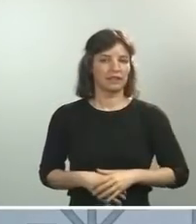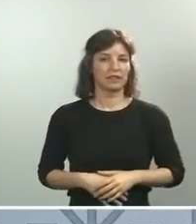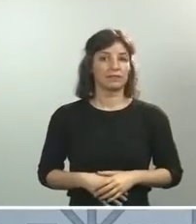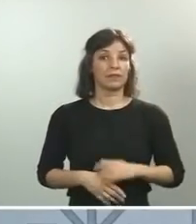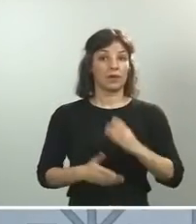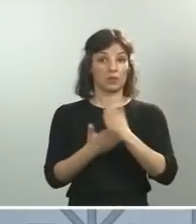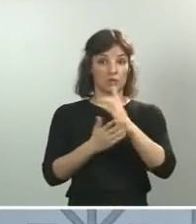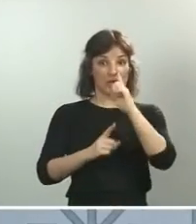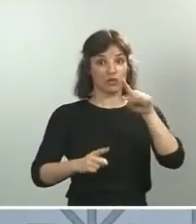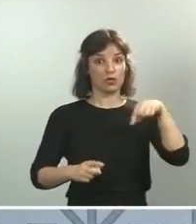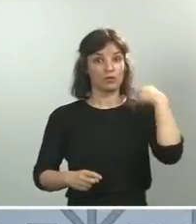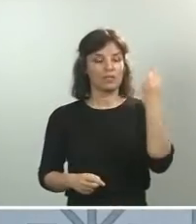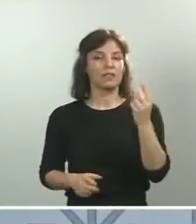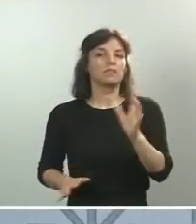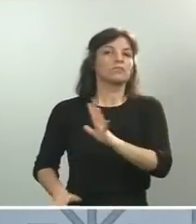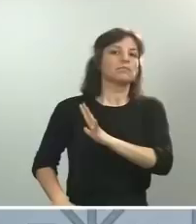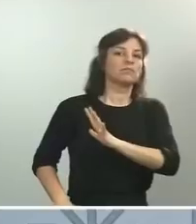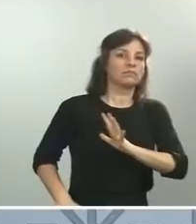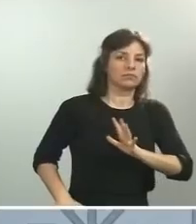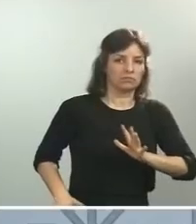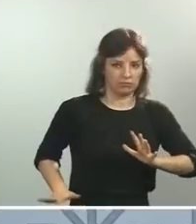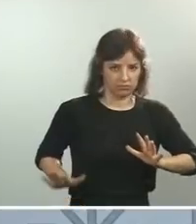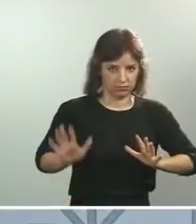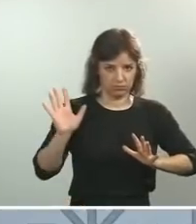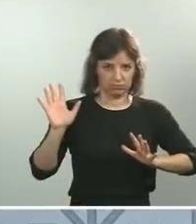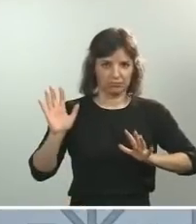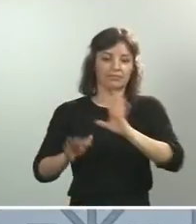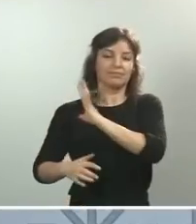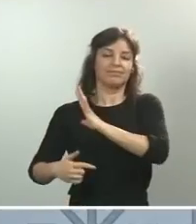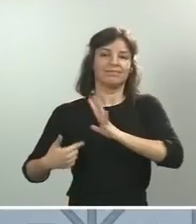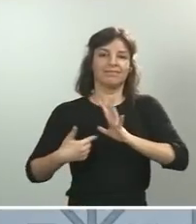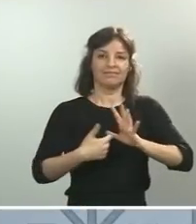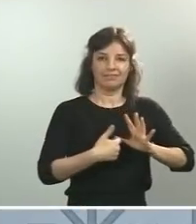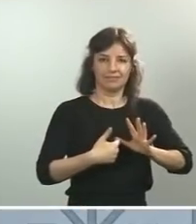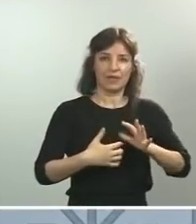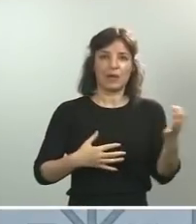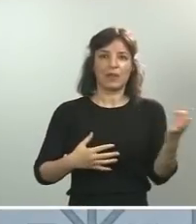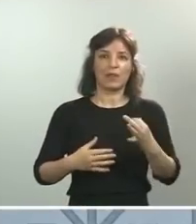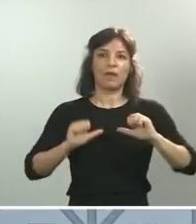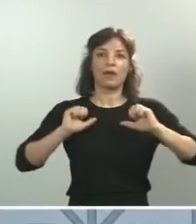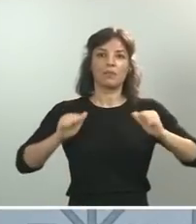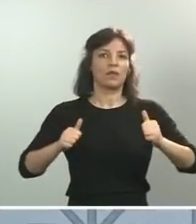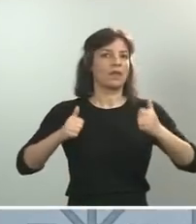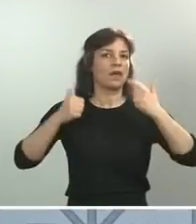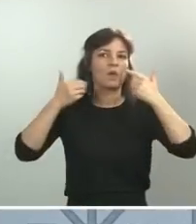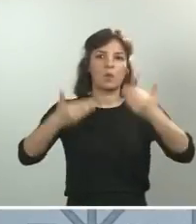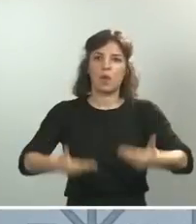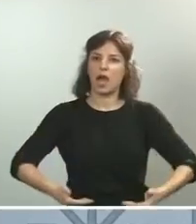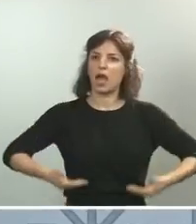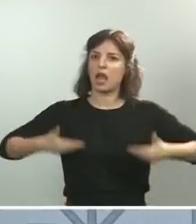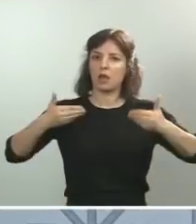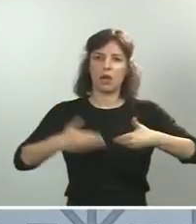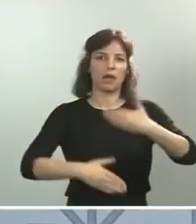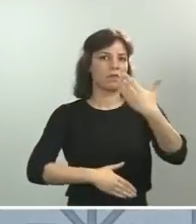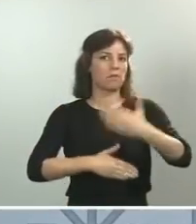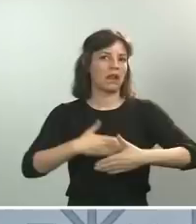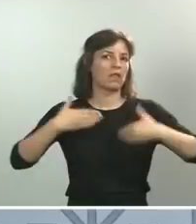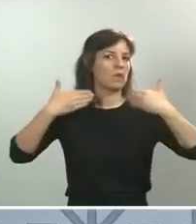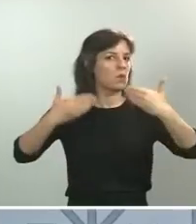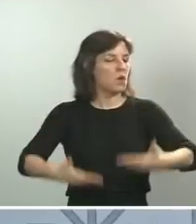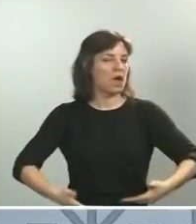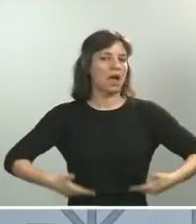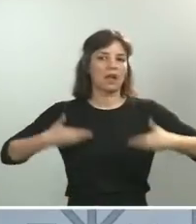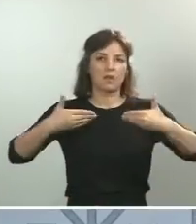es un curso que se debería abrir en los plazos normales y al que simplemente habrá que adaptar